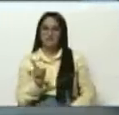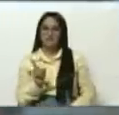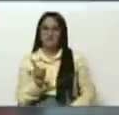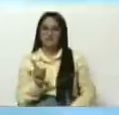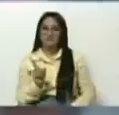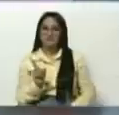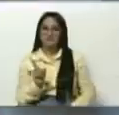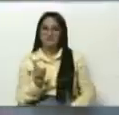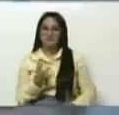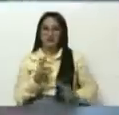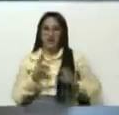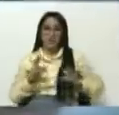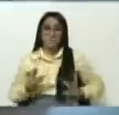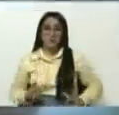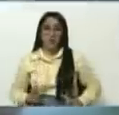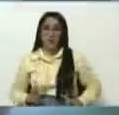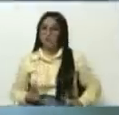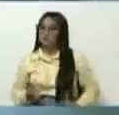Ni reposo a mi alma,